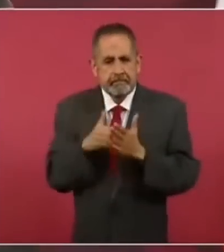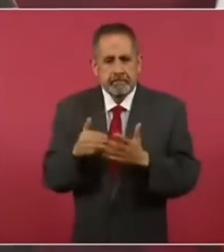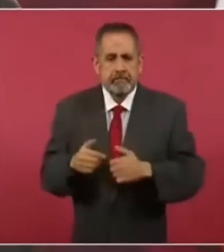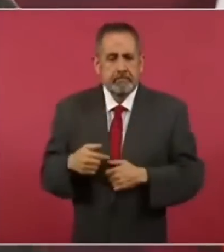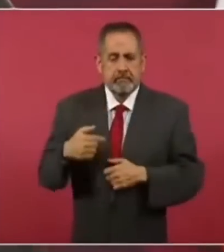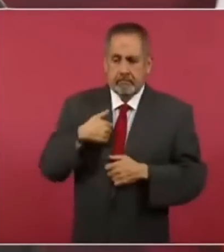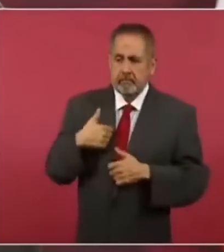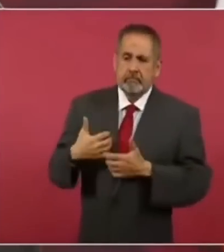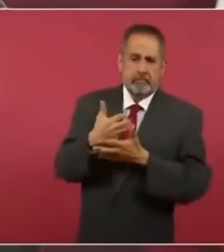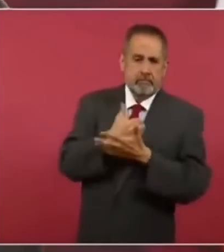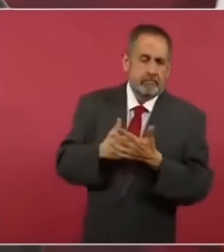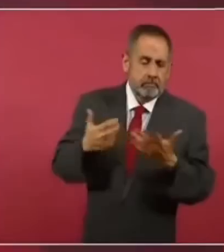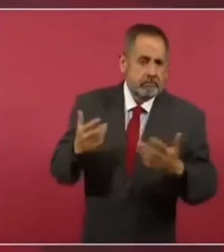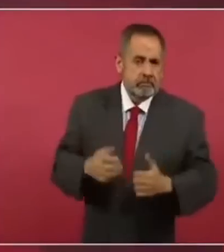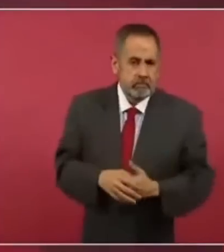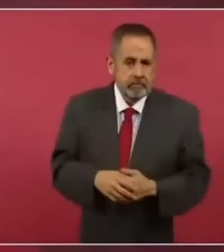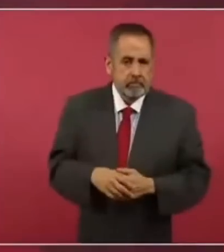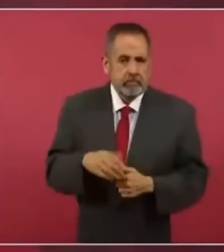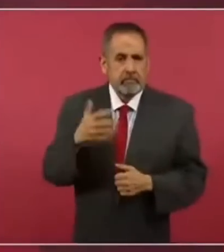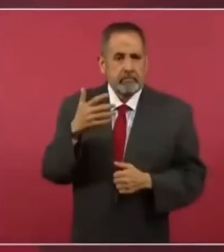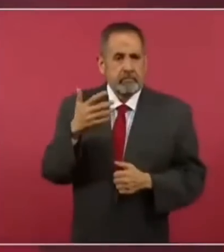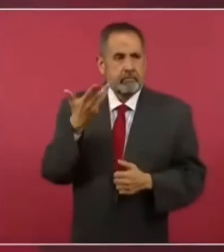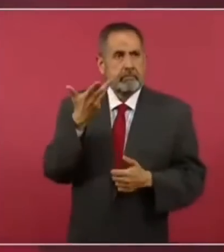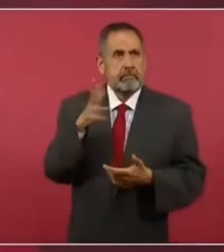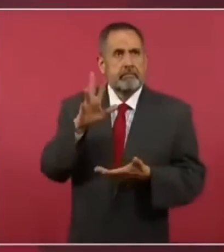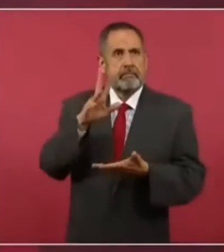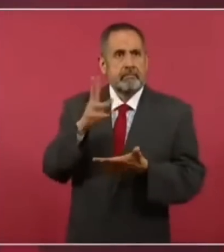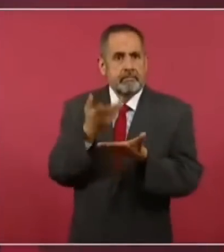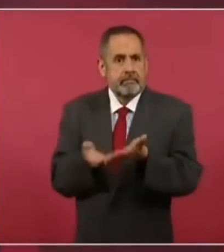Y yo gano 10 veces más.